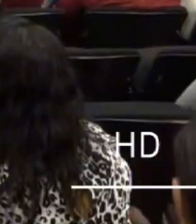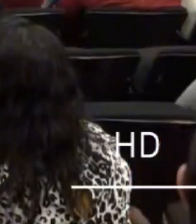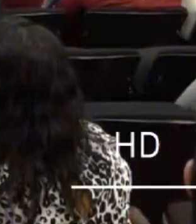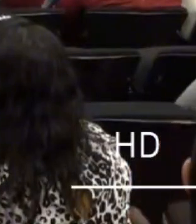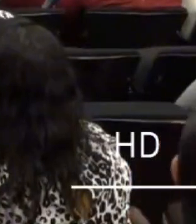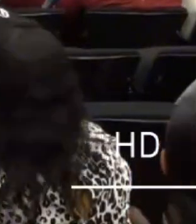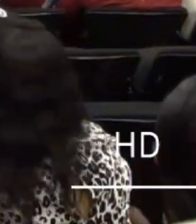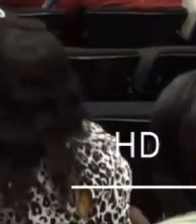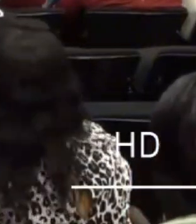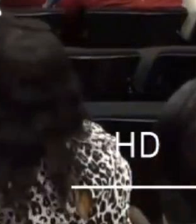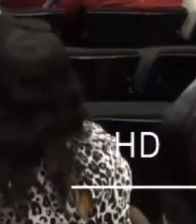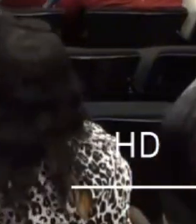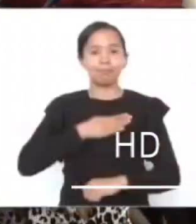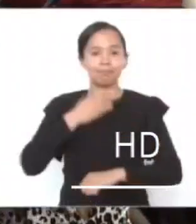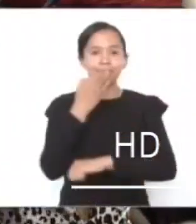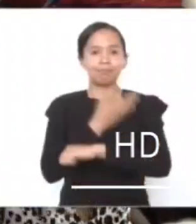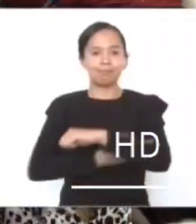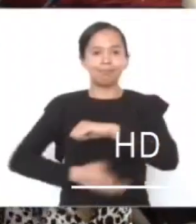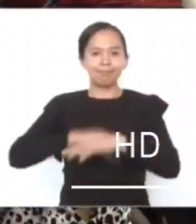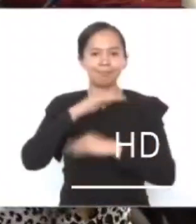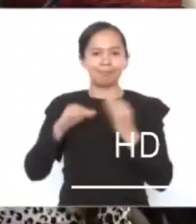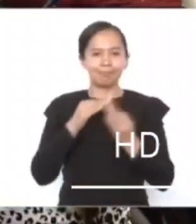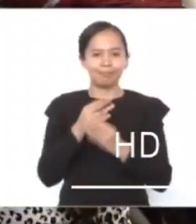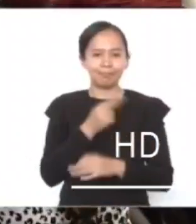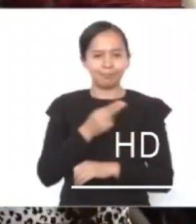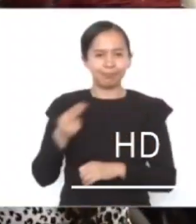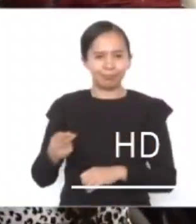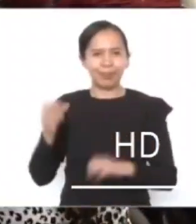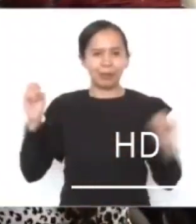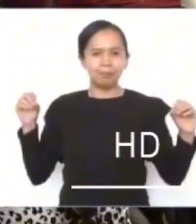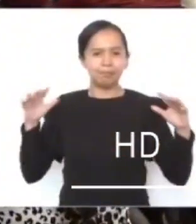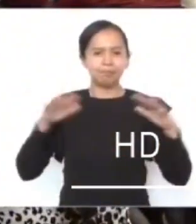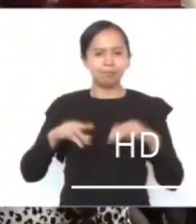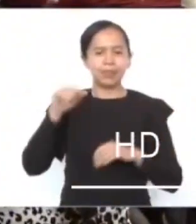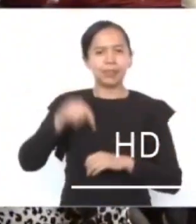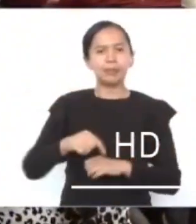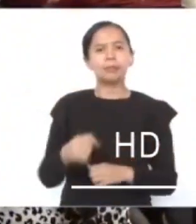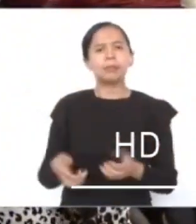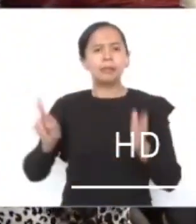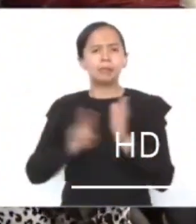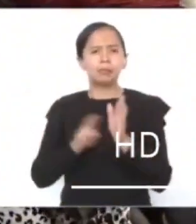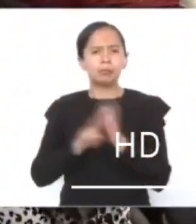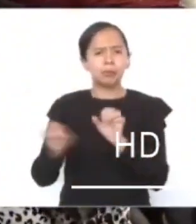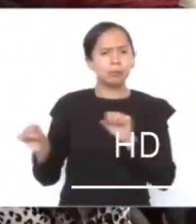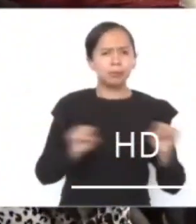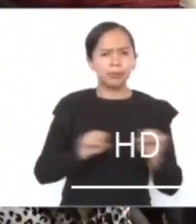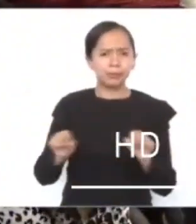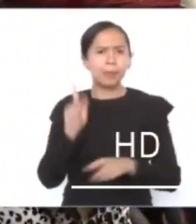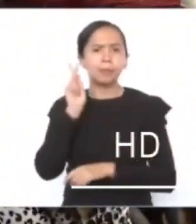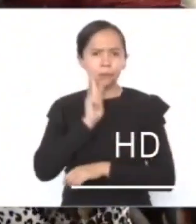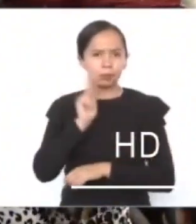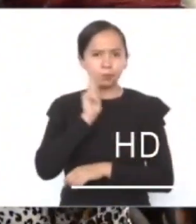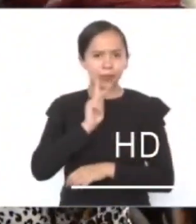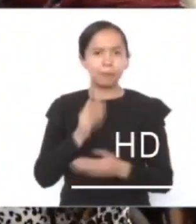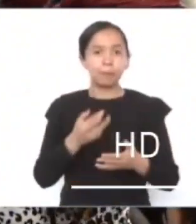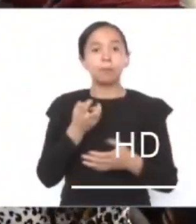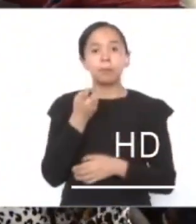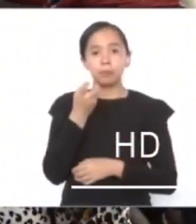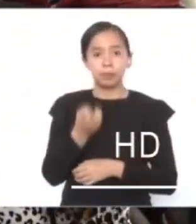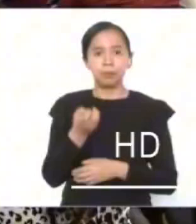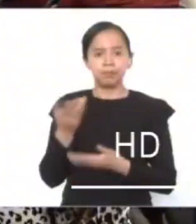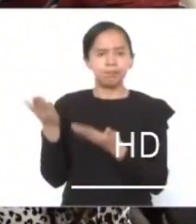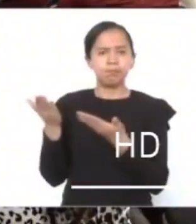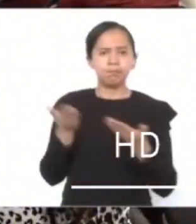Muy buenas tardes, sean todas y todos bienvenidos a la conferencia de prensa con motivo del simulacro 2023 en la Ciudad de México, para lo cual se encuentra con